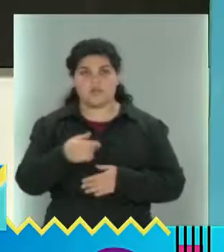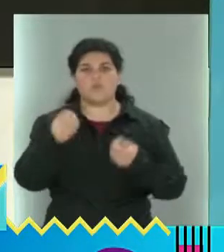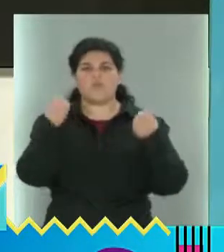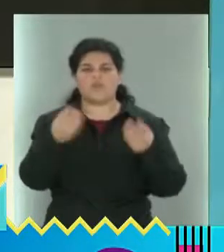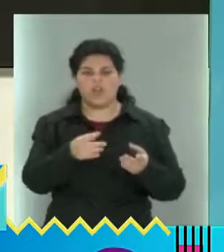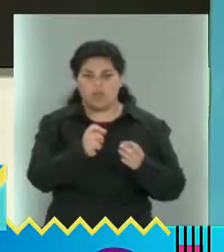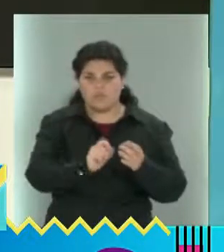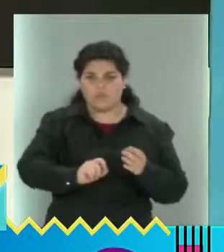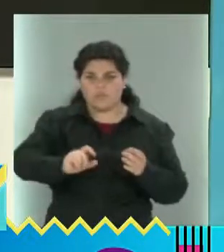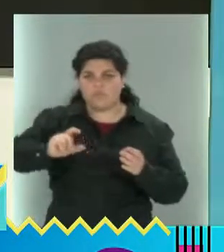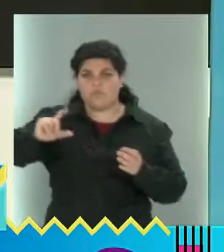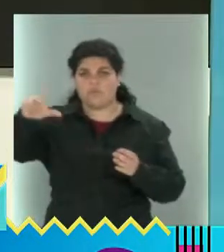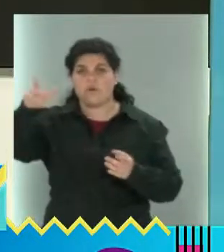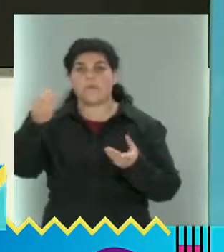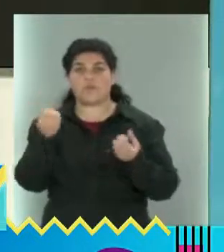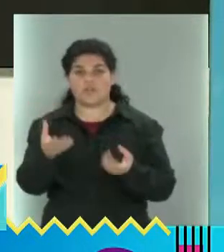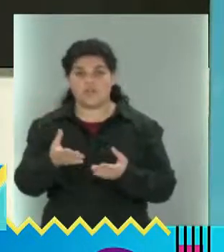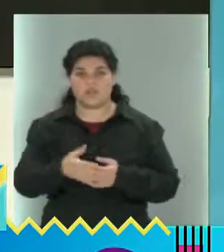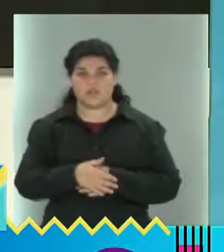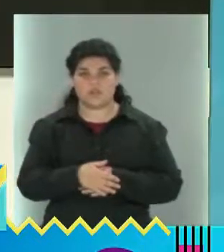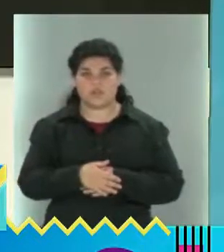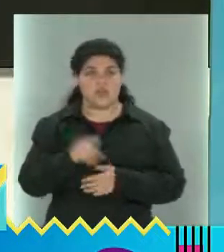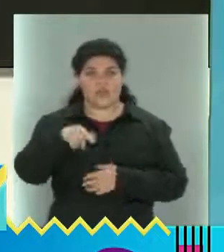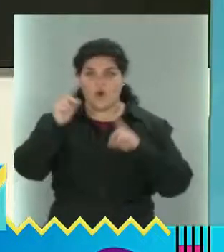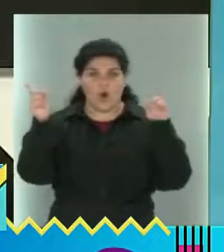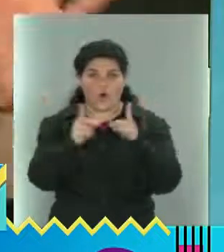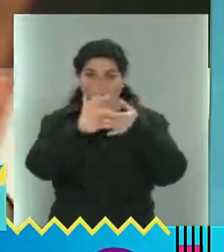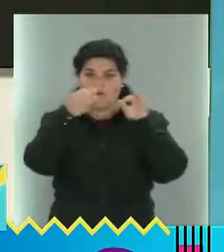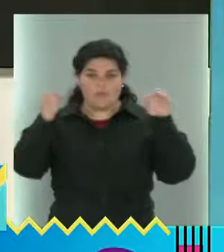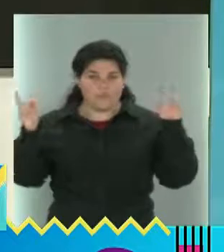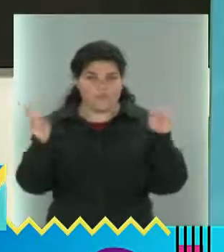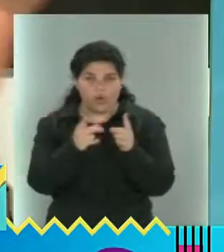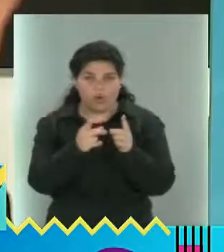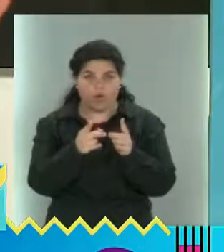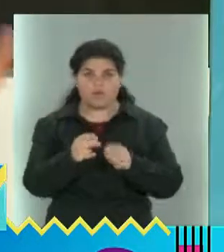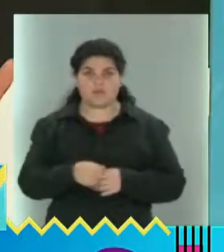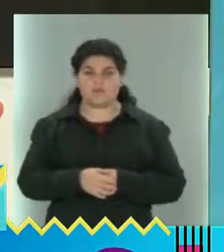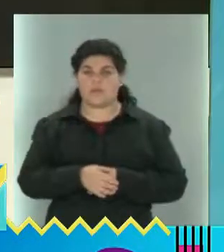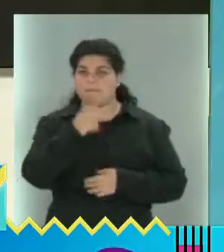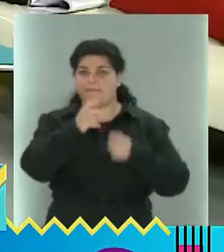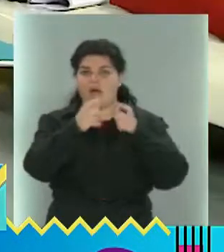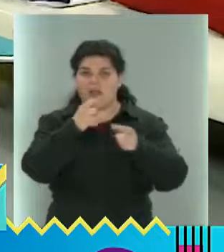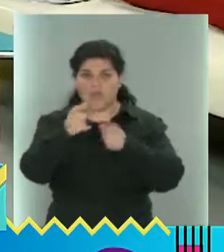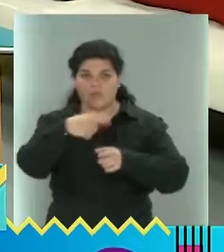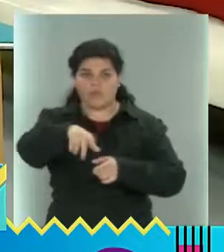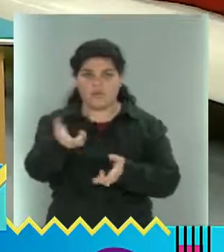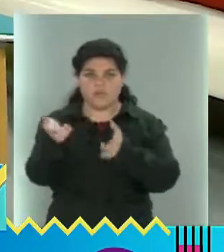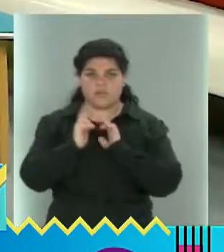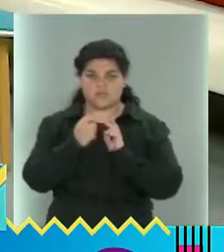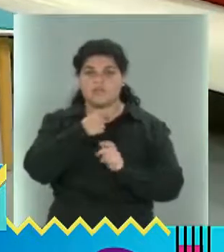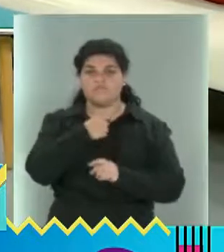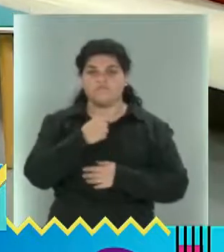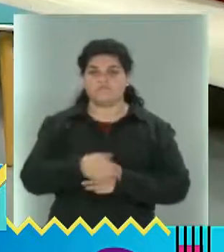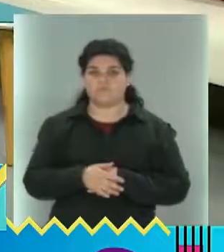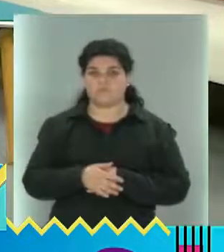que han ido llevando a este aumento del combustible? Corto, las palabras claves que ustedes quieran decir. Empezamos con vos,